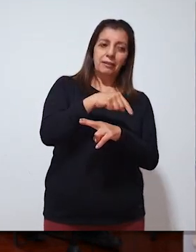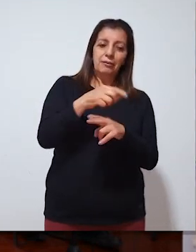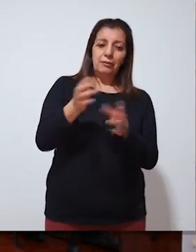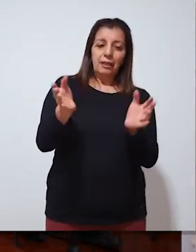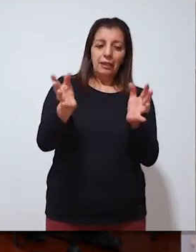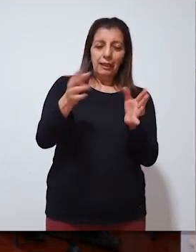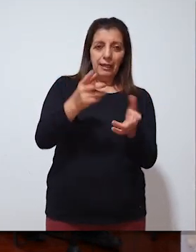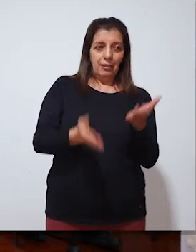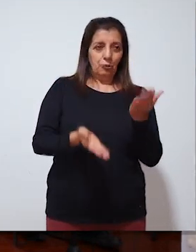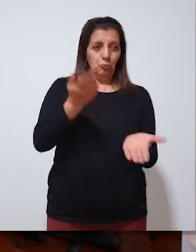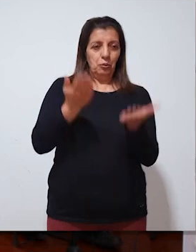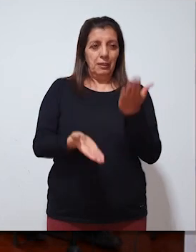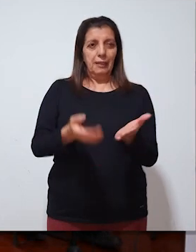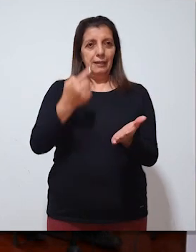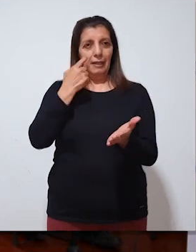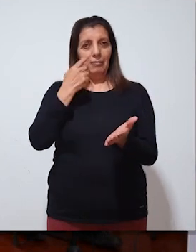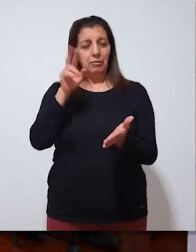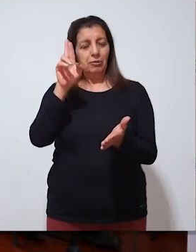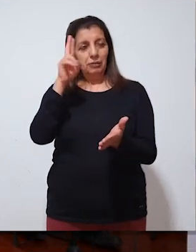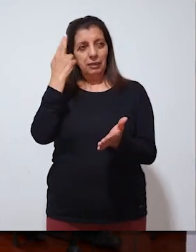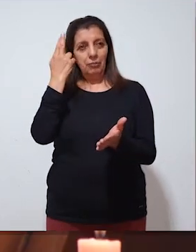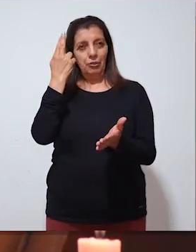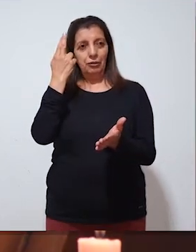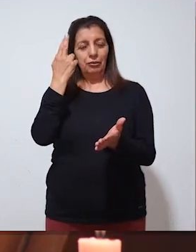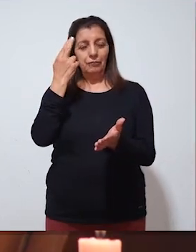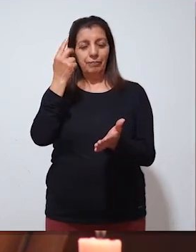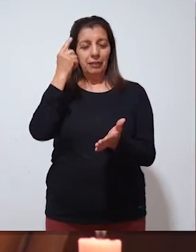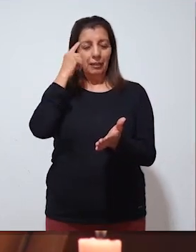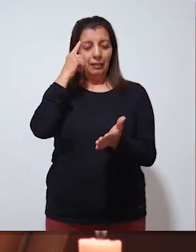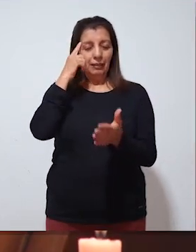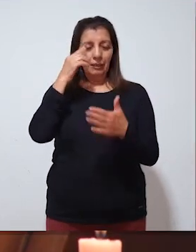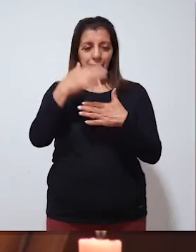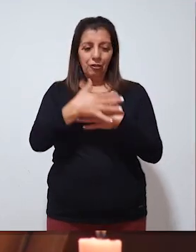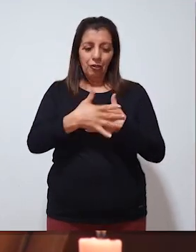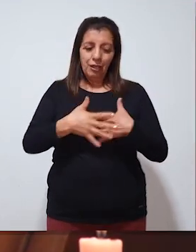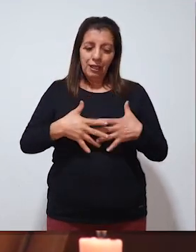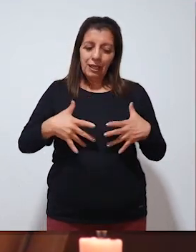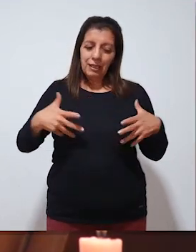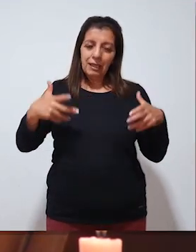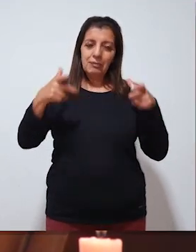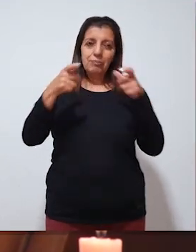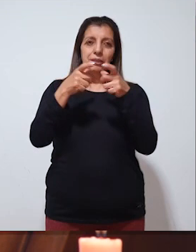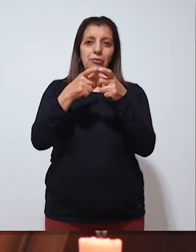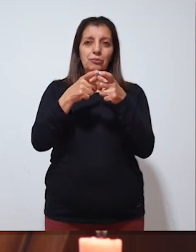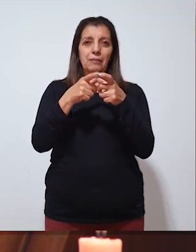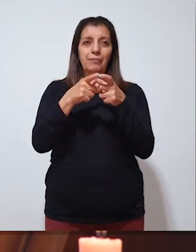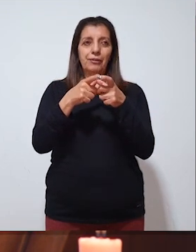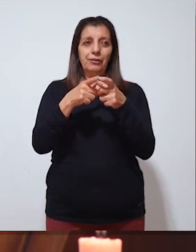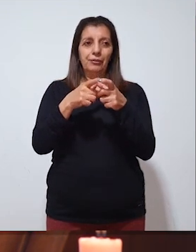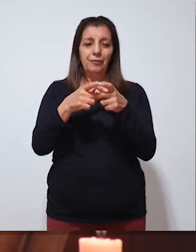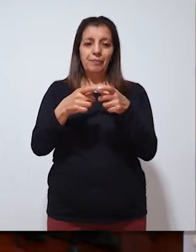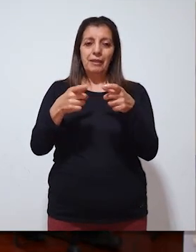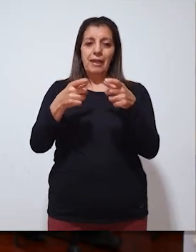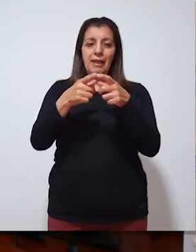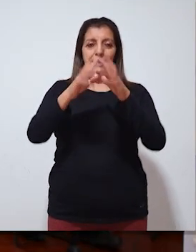a juzgar a vivos y a muertos. Creo en el Espíritu Santo, la Santa Iglesia